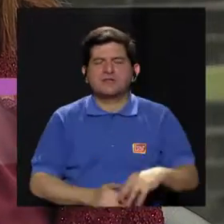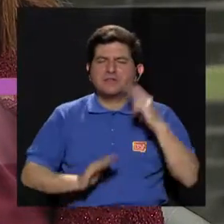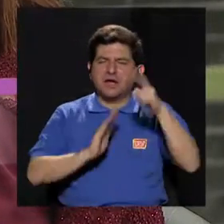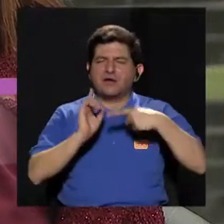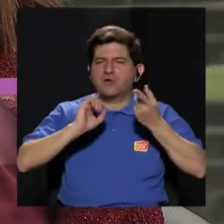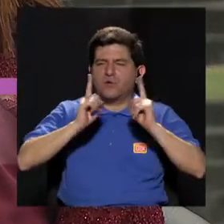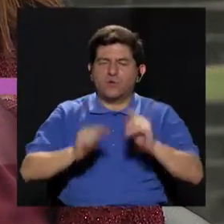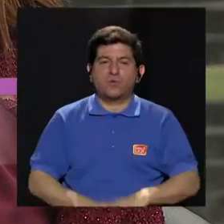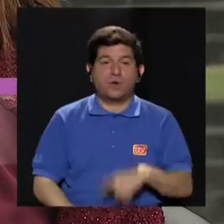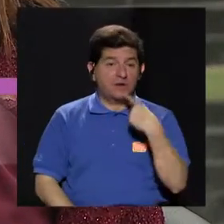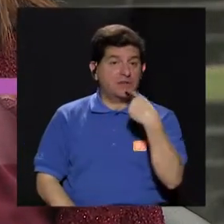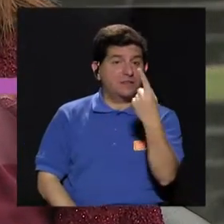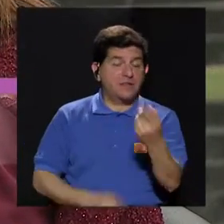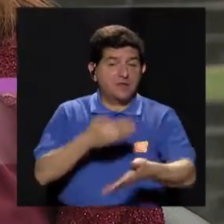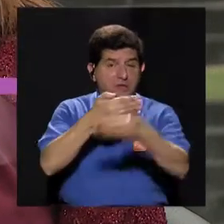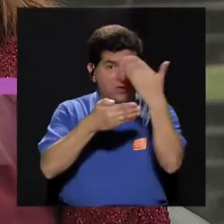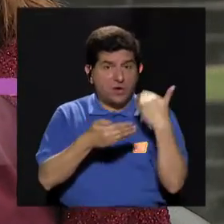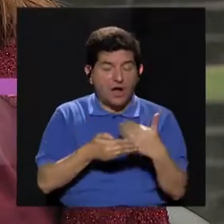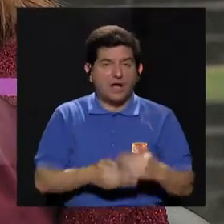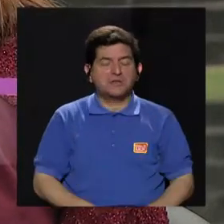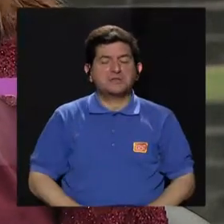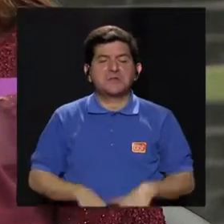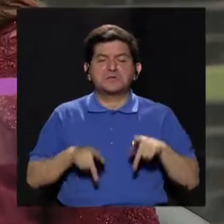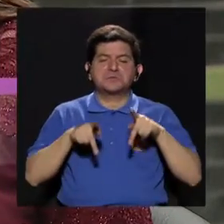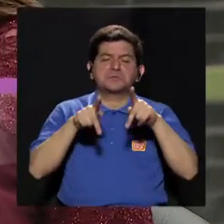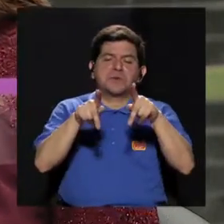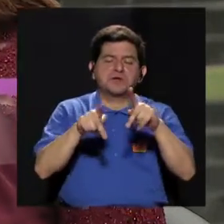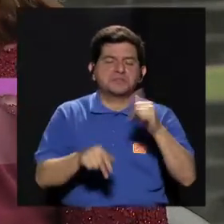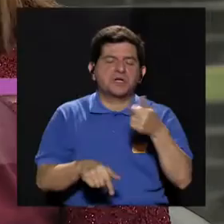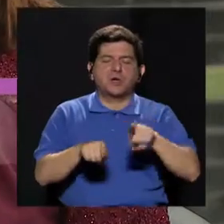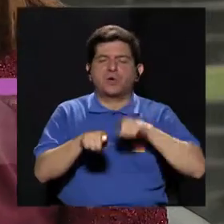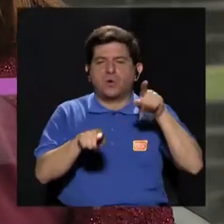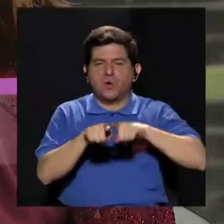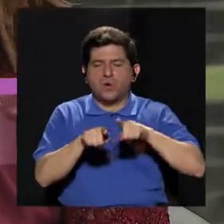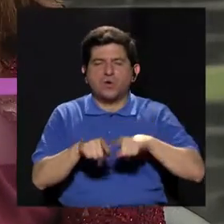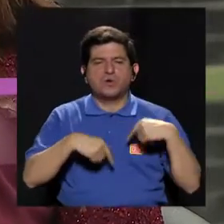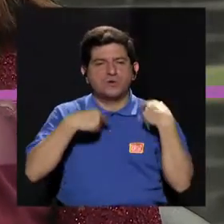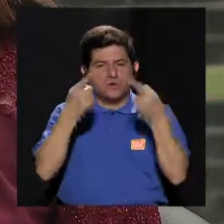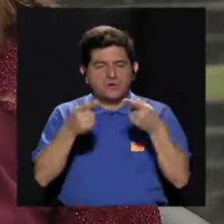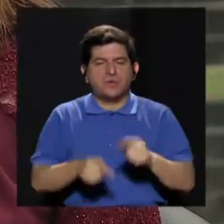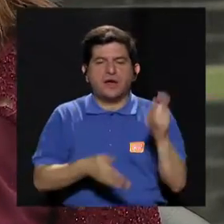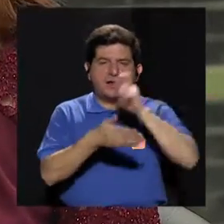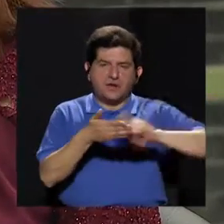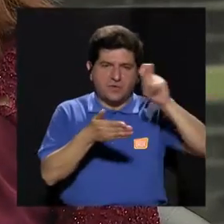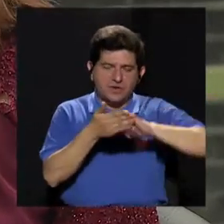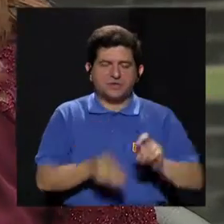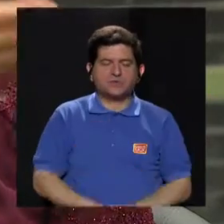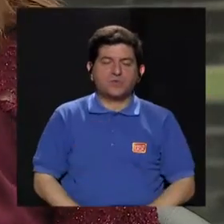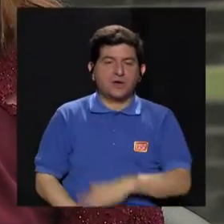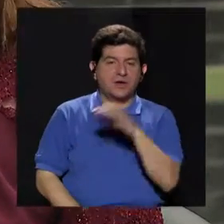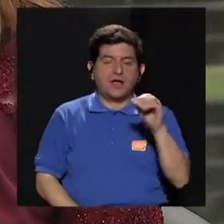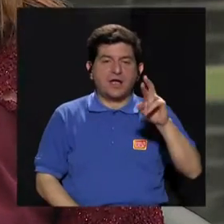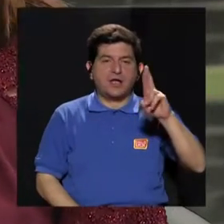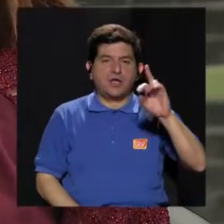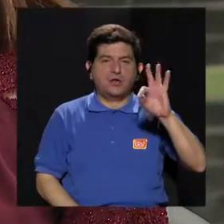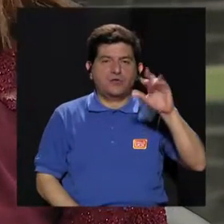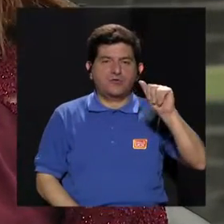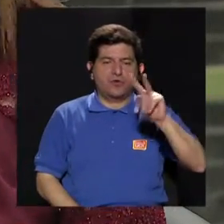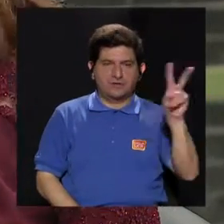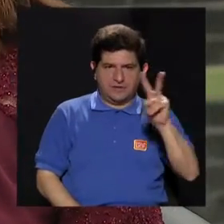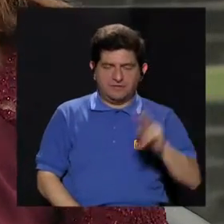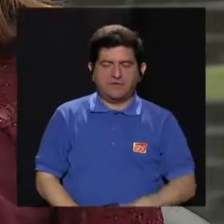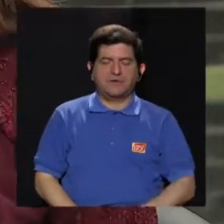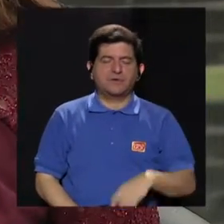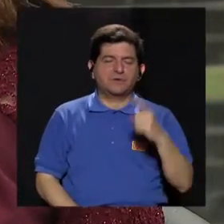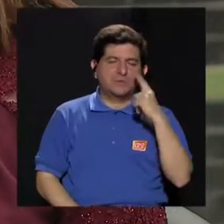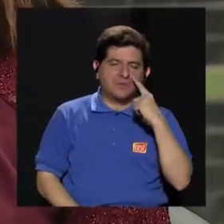Porque ciertamente cuando usted señalaba ahora, cuando van de paseo y hay otros hermanitos, cuando van a la escuela hay rotavirus, papá,